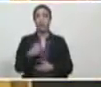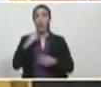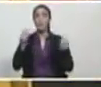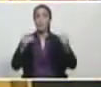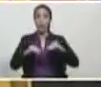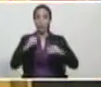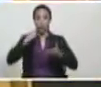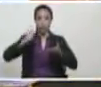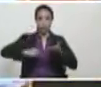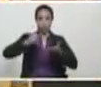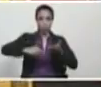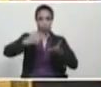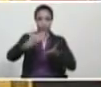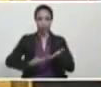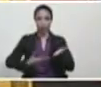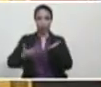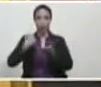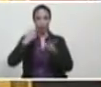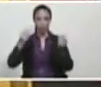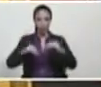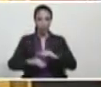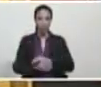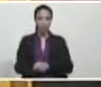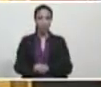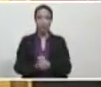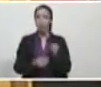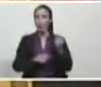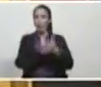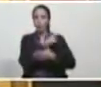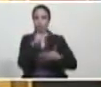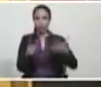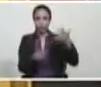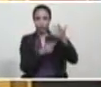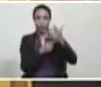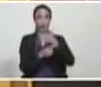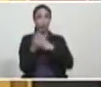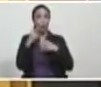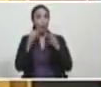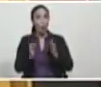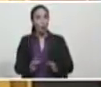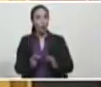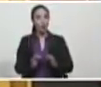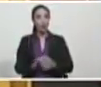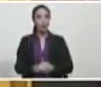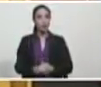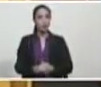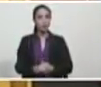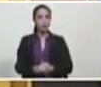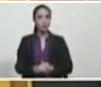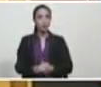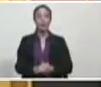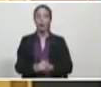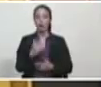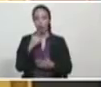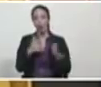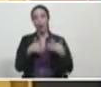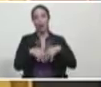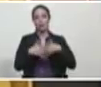firmar. Todos estos son los instrumentos jurídicos de la creación del